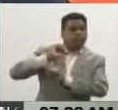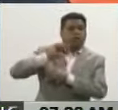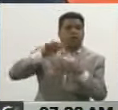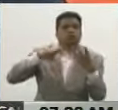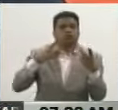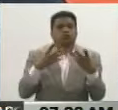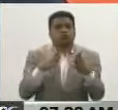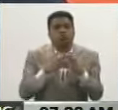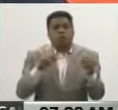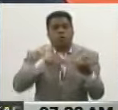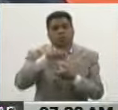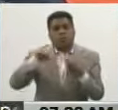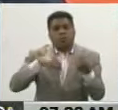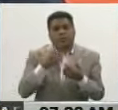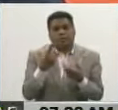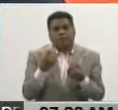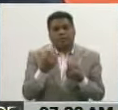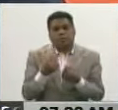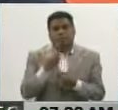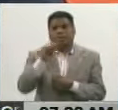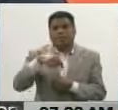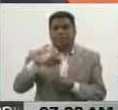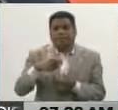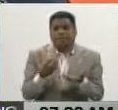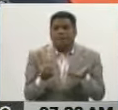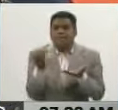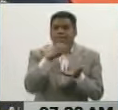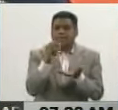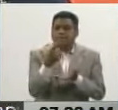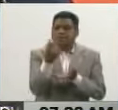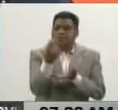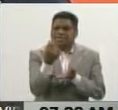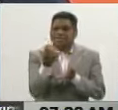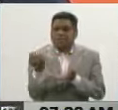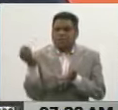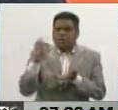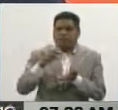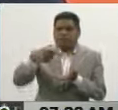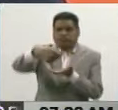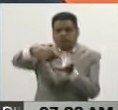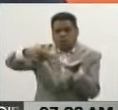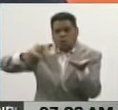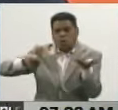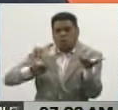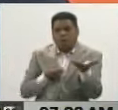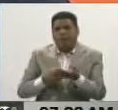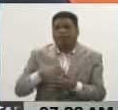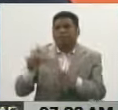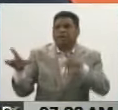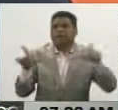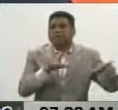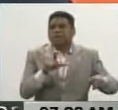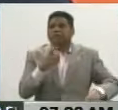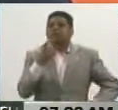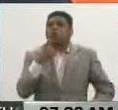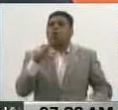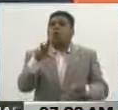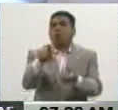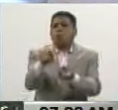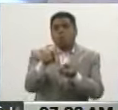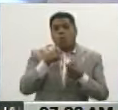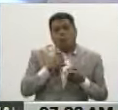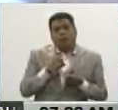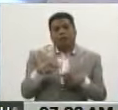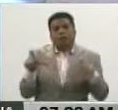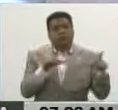República acaba de aumentar el ticket de alimentación, que ya los cobraron, los primeros trabajadores que cobraron eso fueron los trabajadores de la educación,